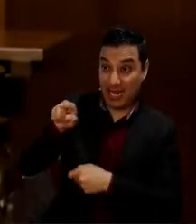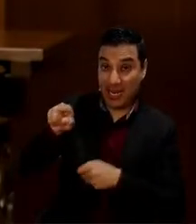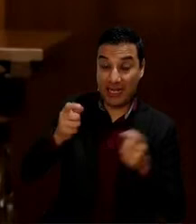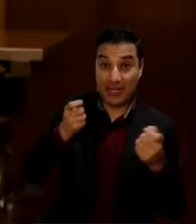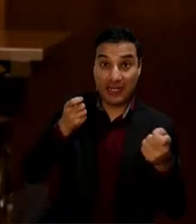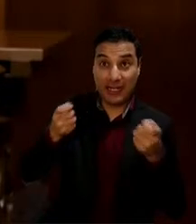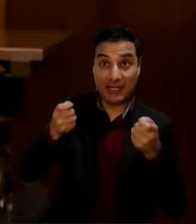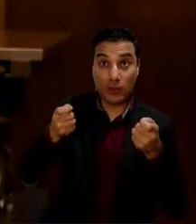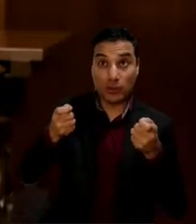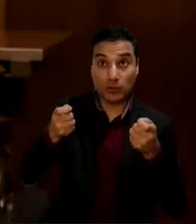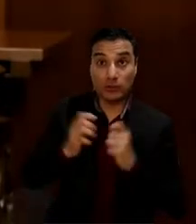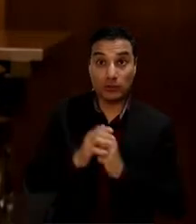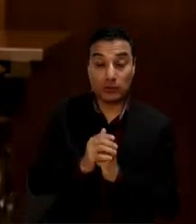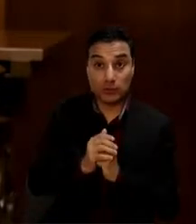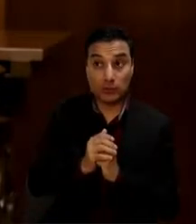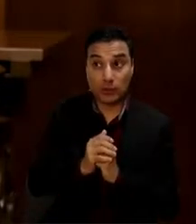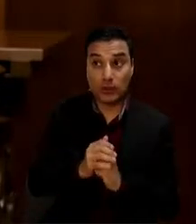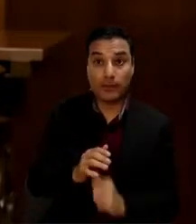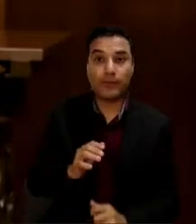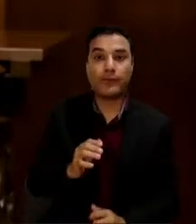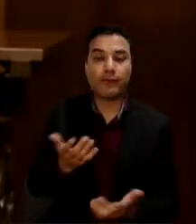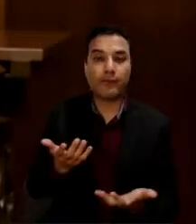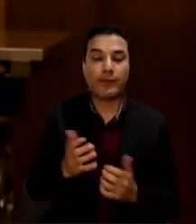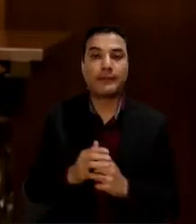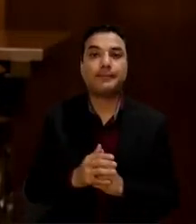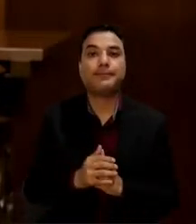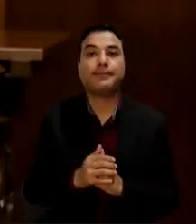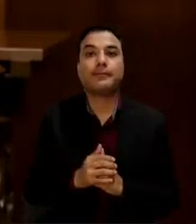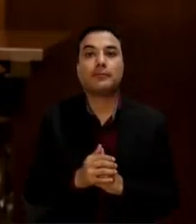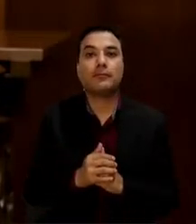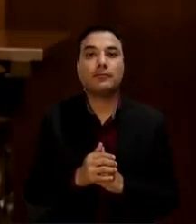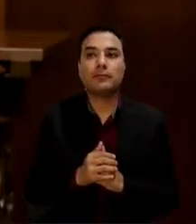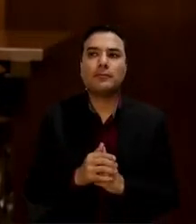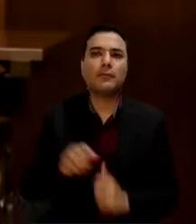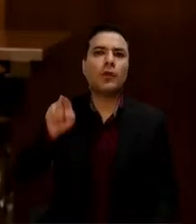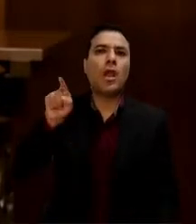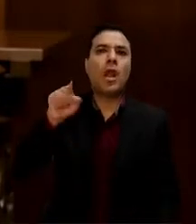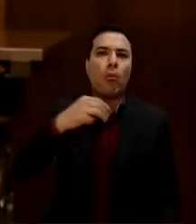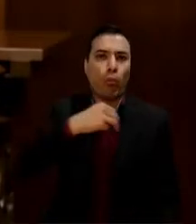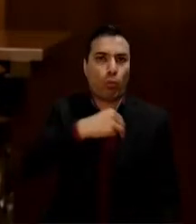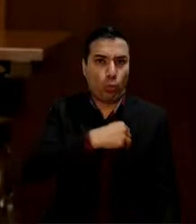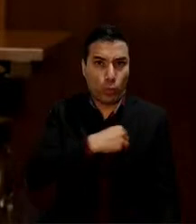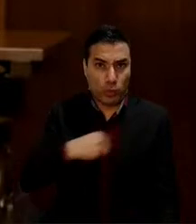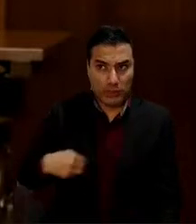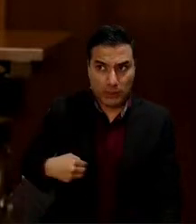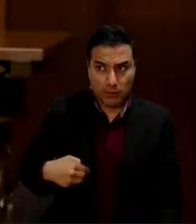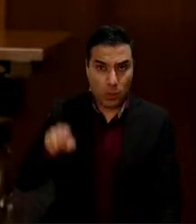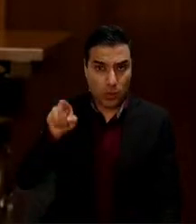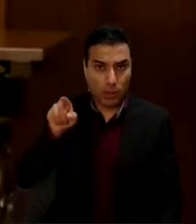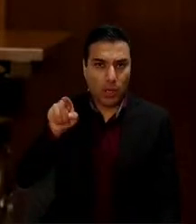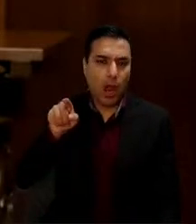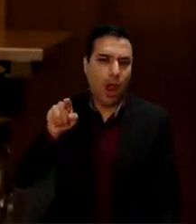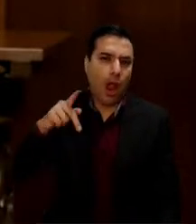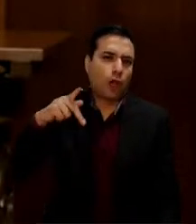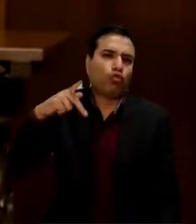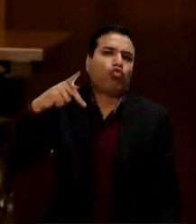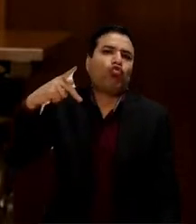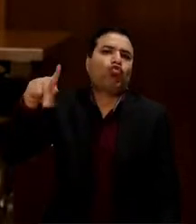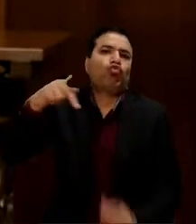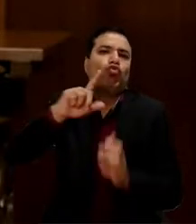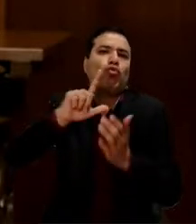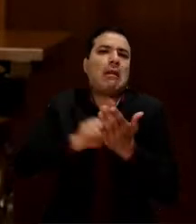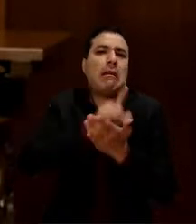sujeto a una facultad prevista en los bandos municipales. u ordenamientos de carácter